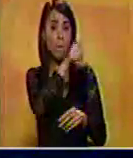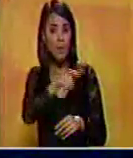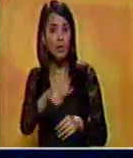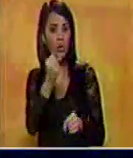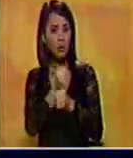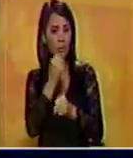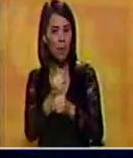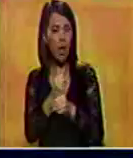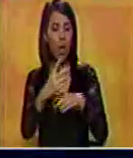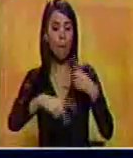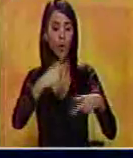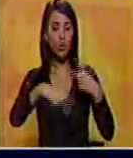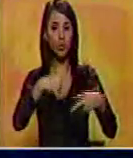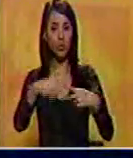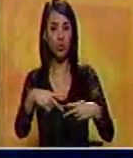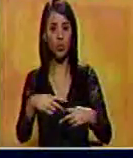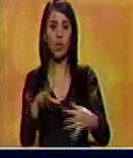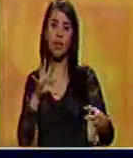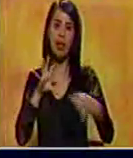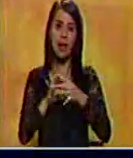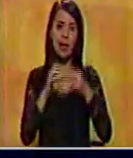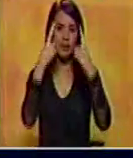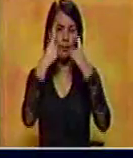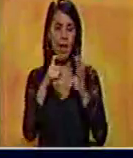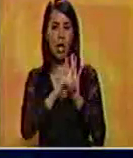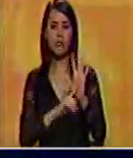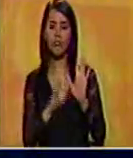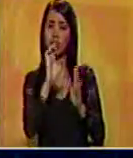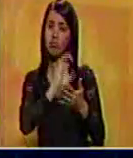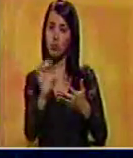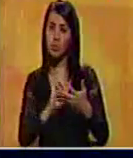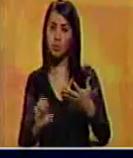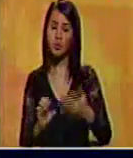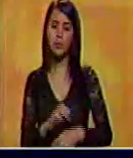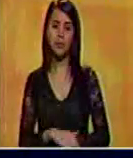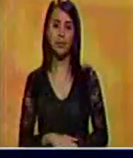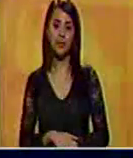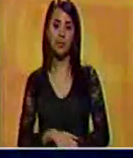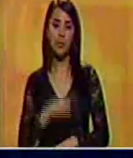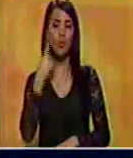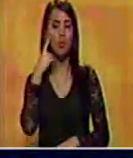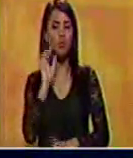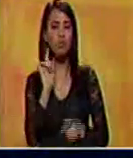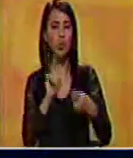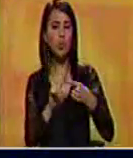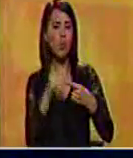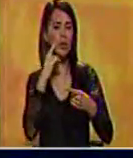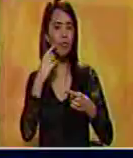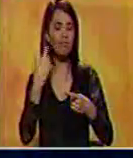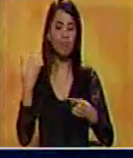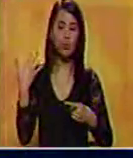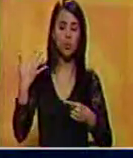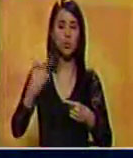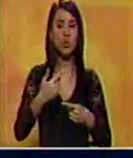directamente a los productores a través de alianzas estratégicas. Uno de los elementos que nosotros hemos venido planteando siempre